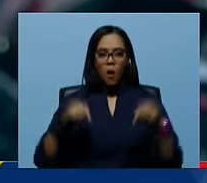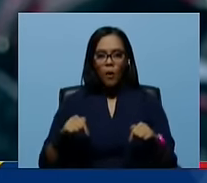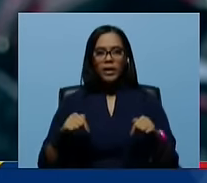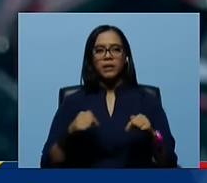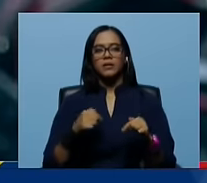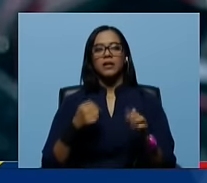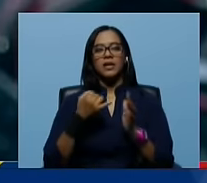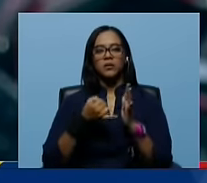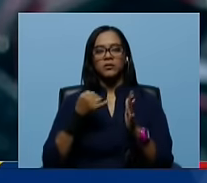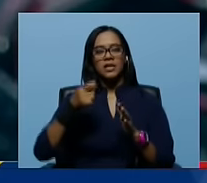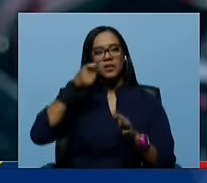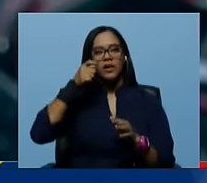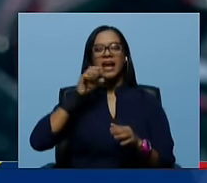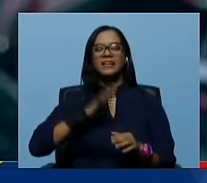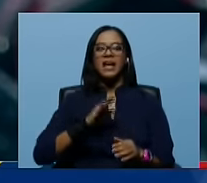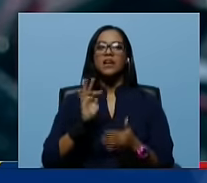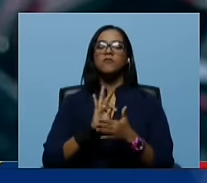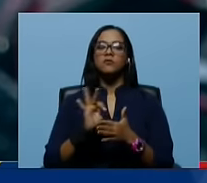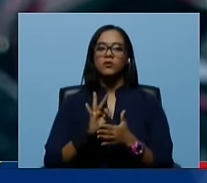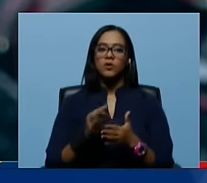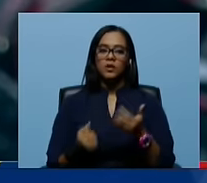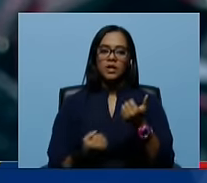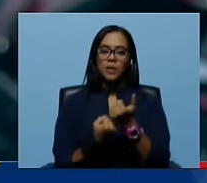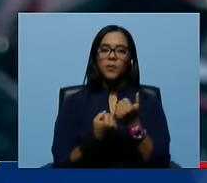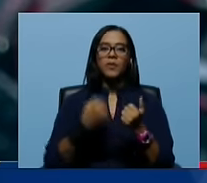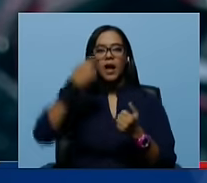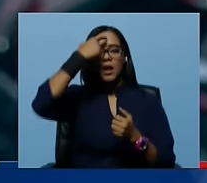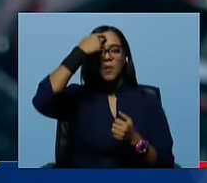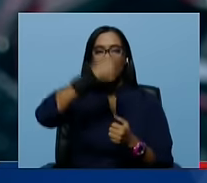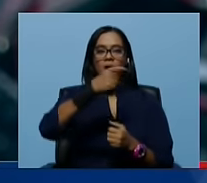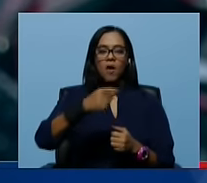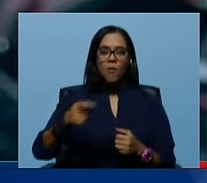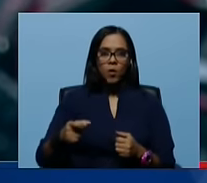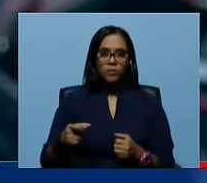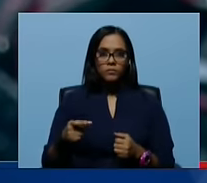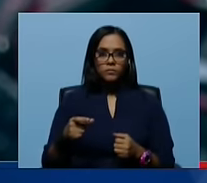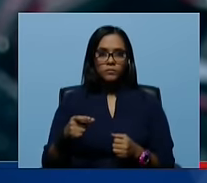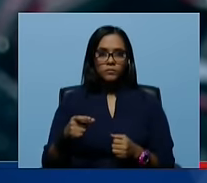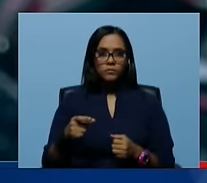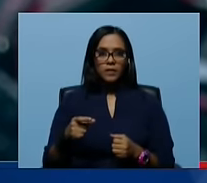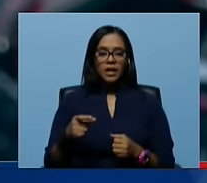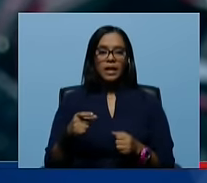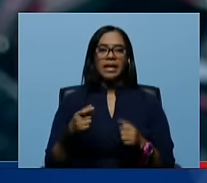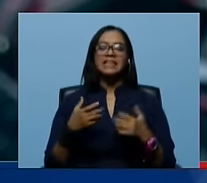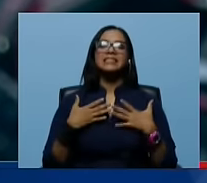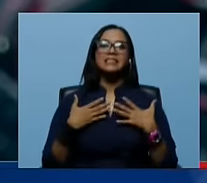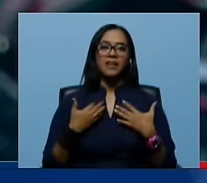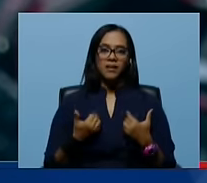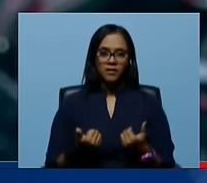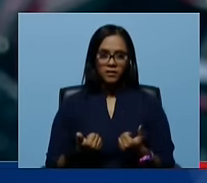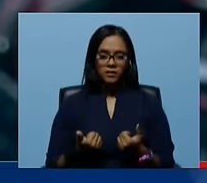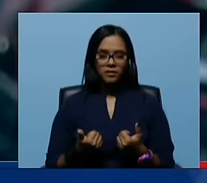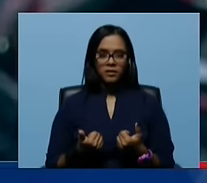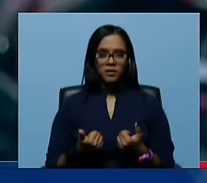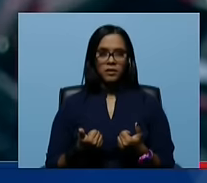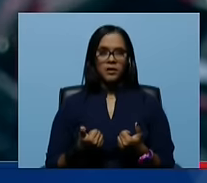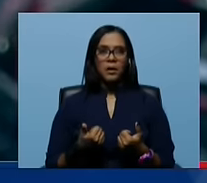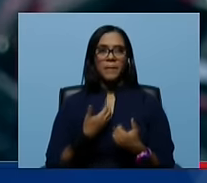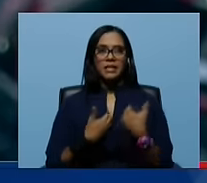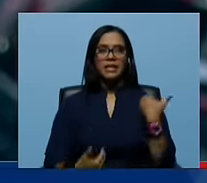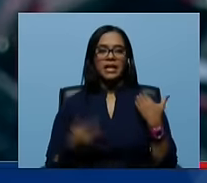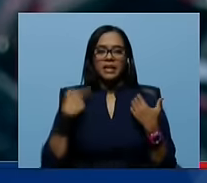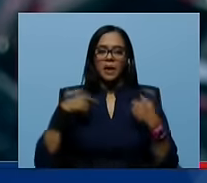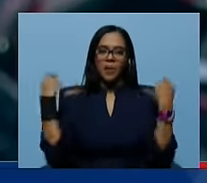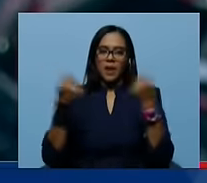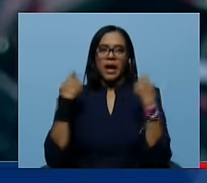seguridad tienen que estar en función de nuestro pueblo. Y retomar, presidente, tenemos una